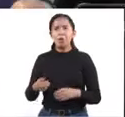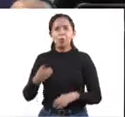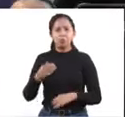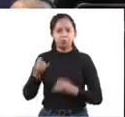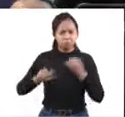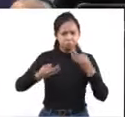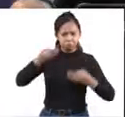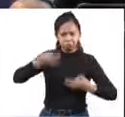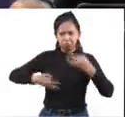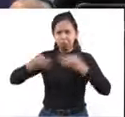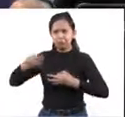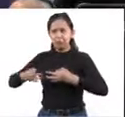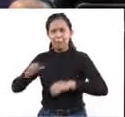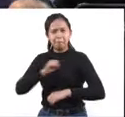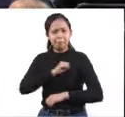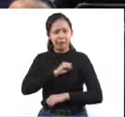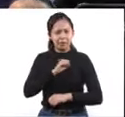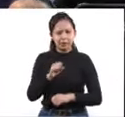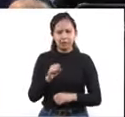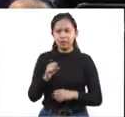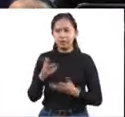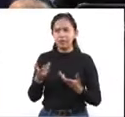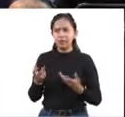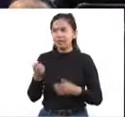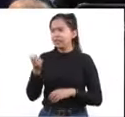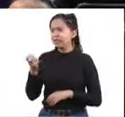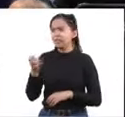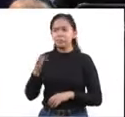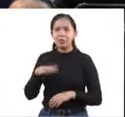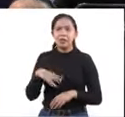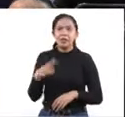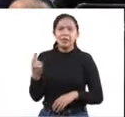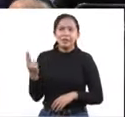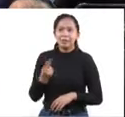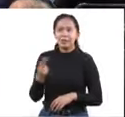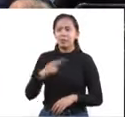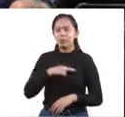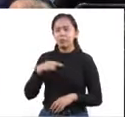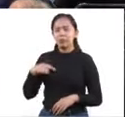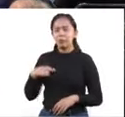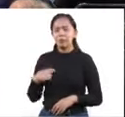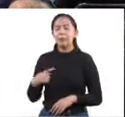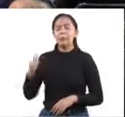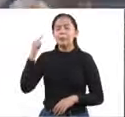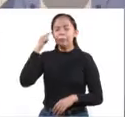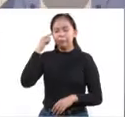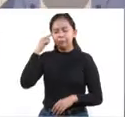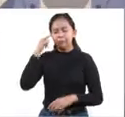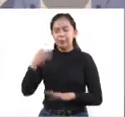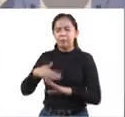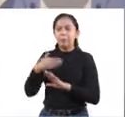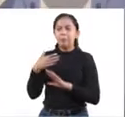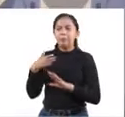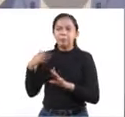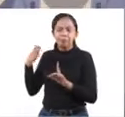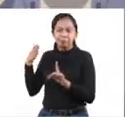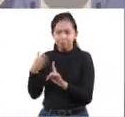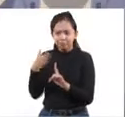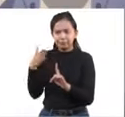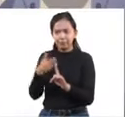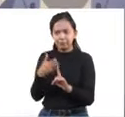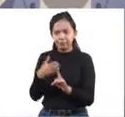parciales. No es práctico y requiere mucho coraje. Es por eso que disfrutamos tanto de la escalada en